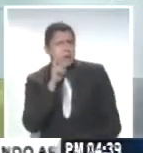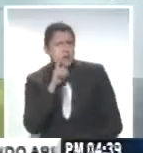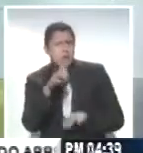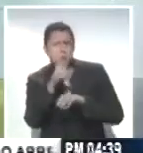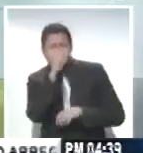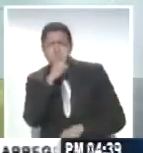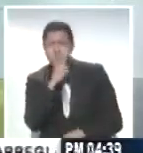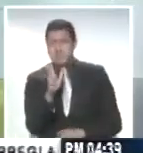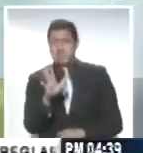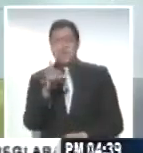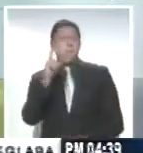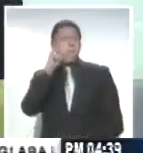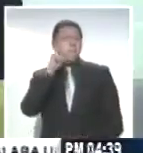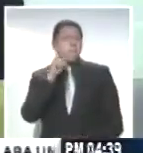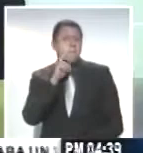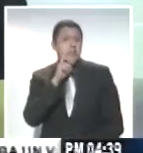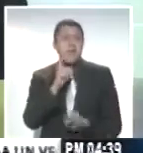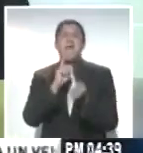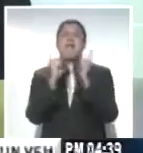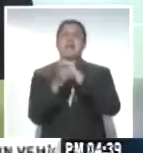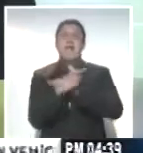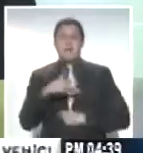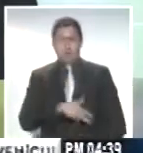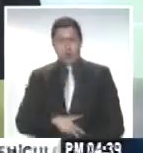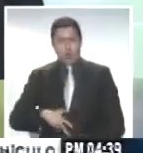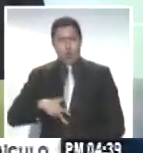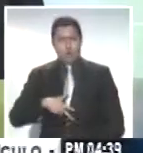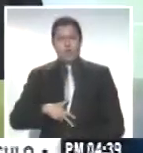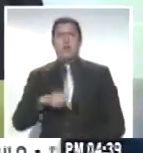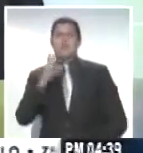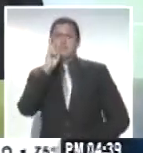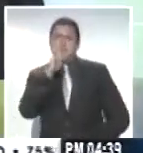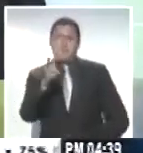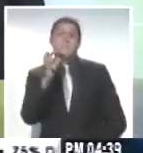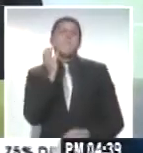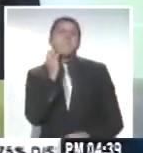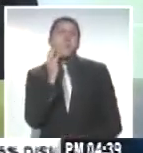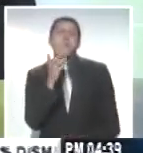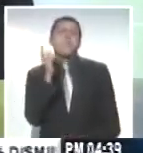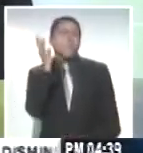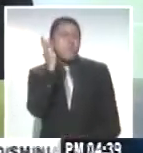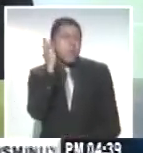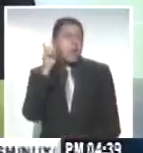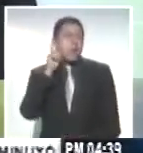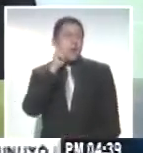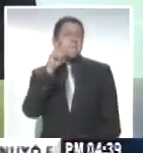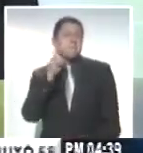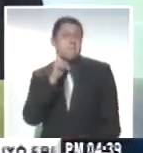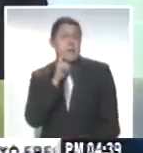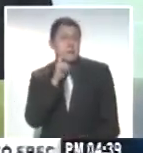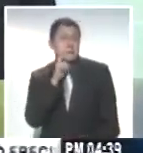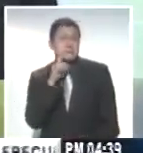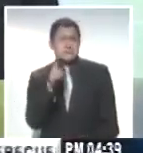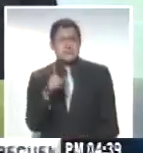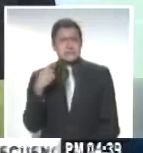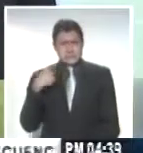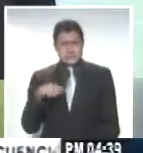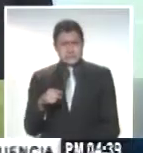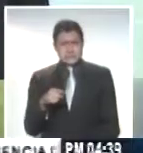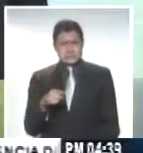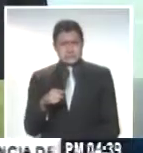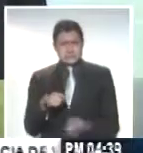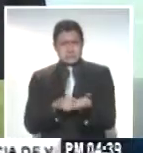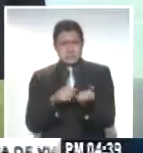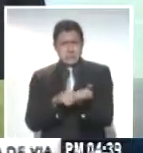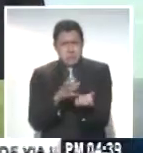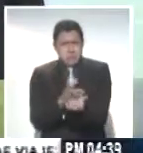edad, porque en ellos hay un cambio hormonal. Usted va a ver que van a haber muchas mujeres embarazadas que no solamente presentan